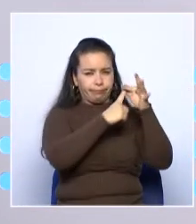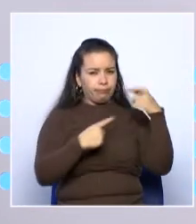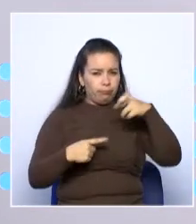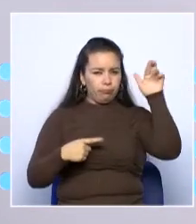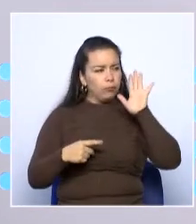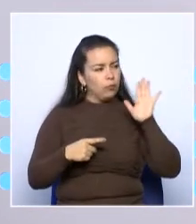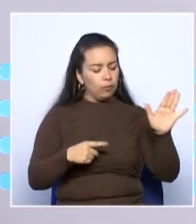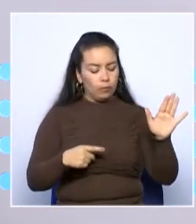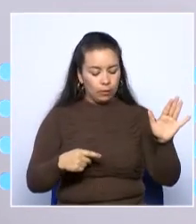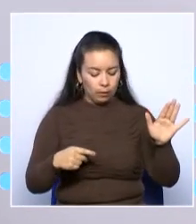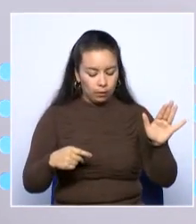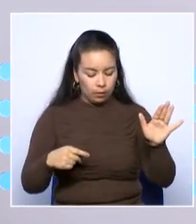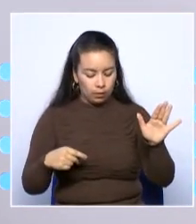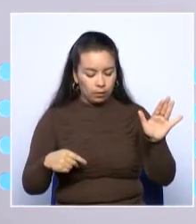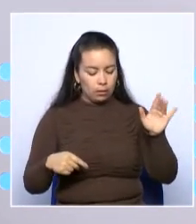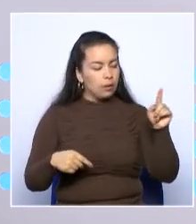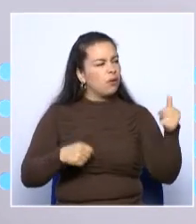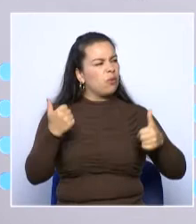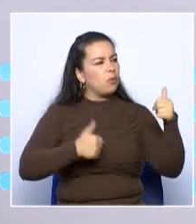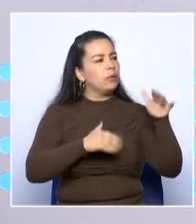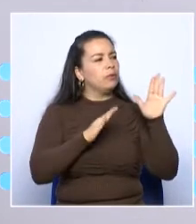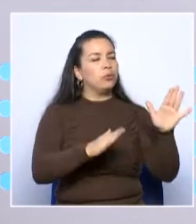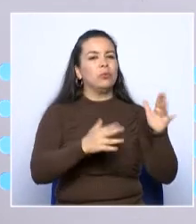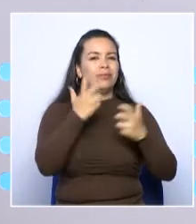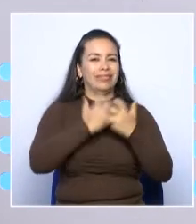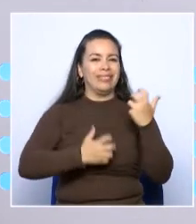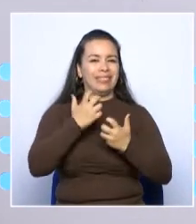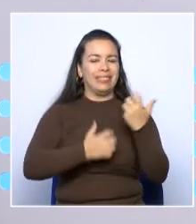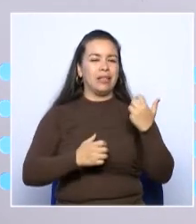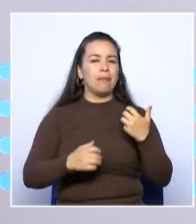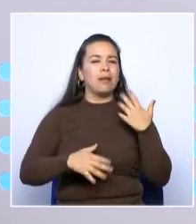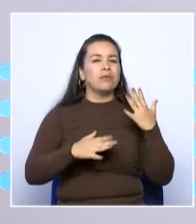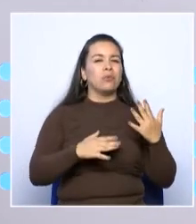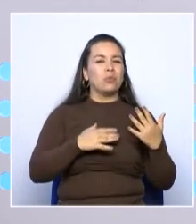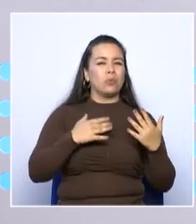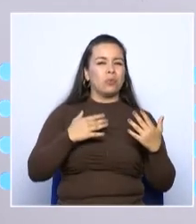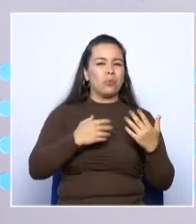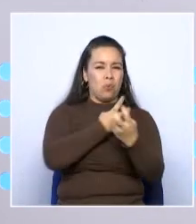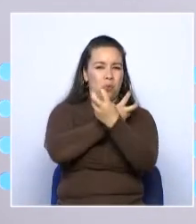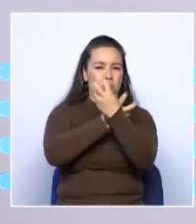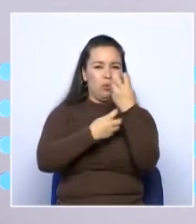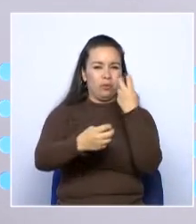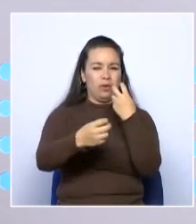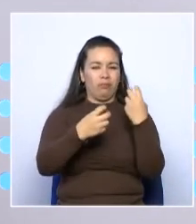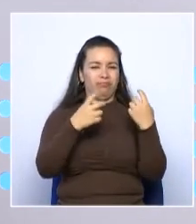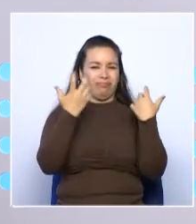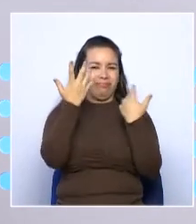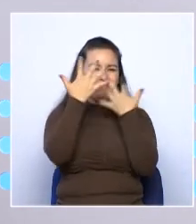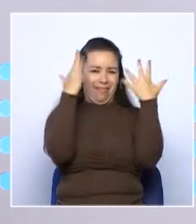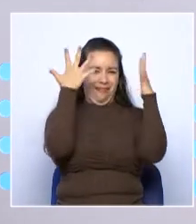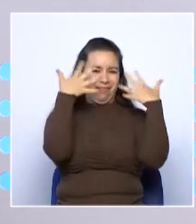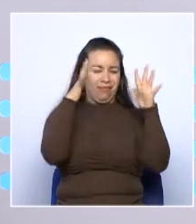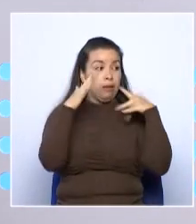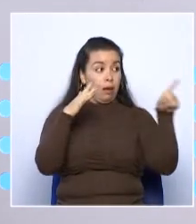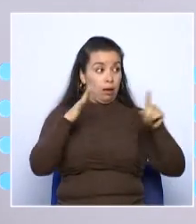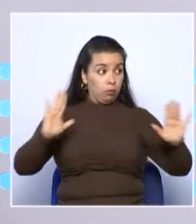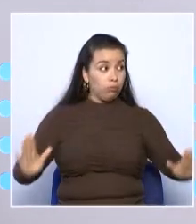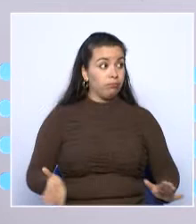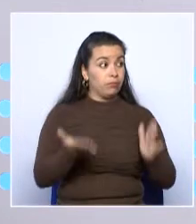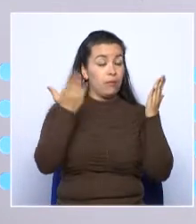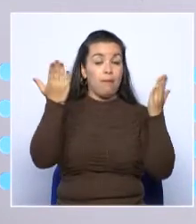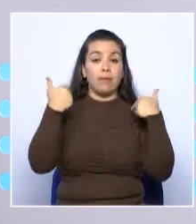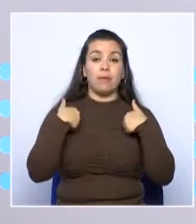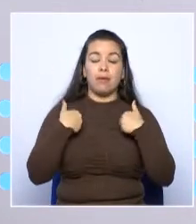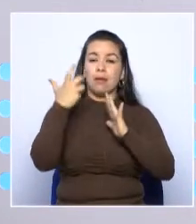tiene en la radiología es el sistema osteoarticular. Esto ya es avanzada de la